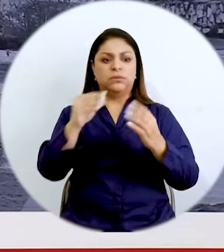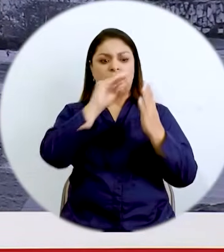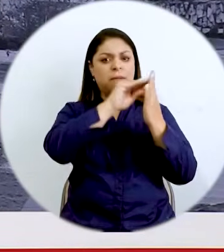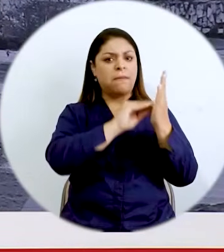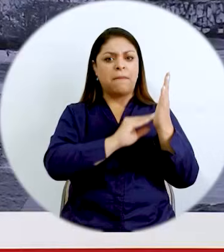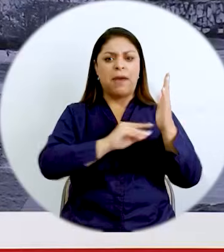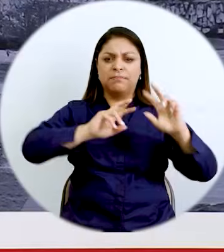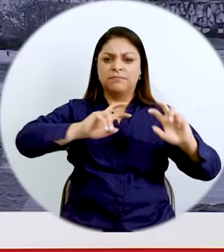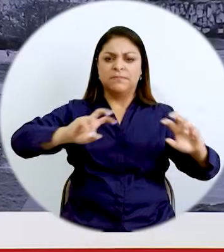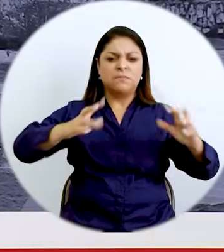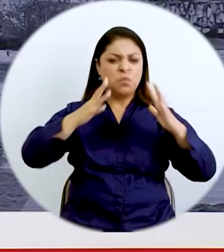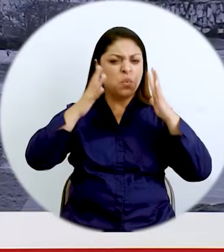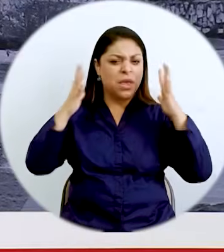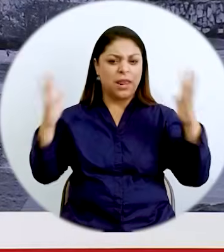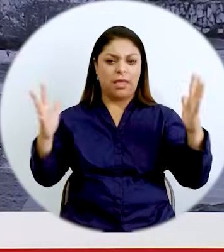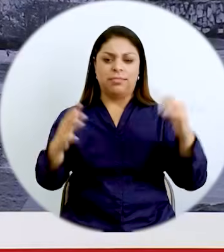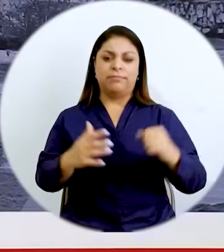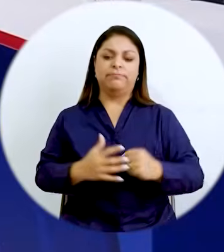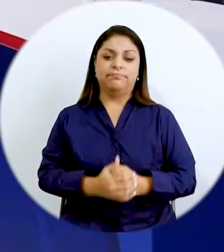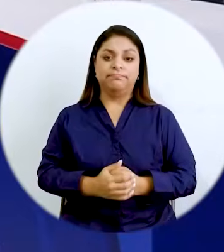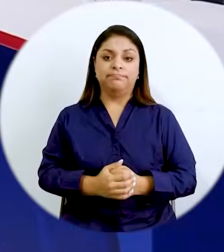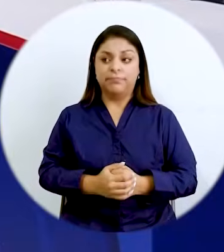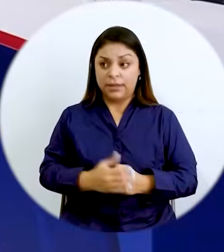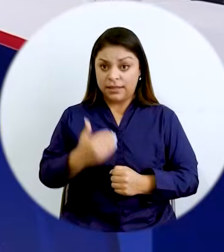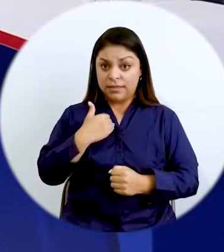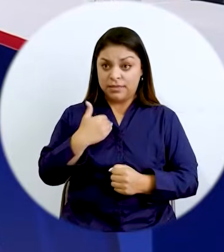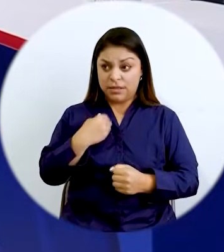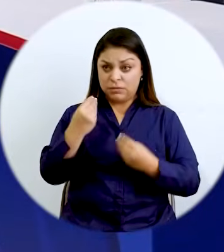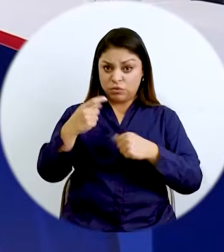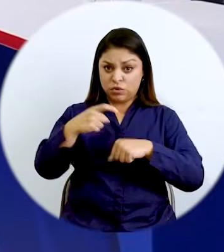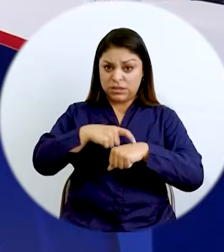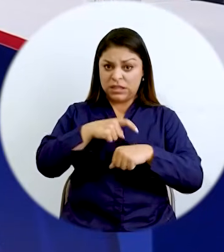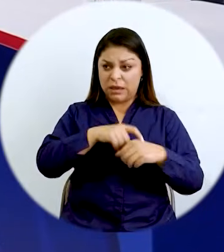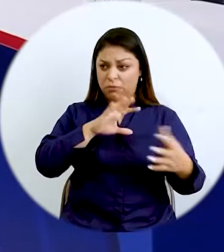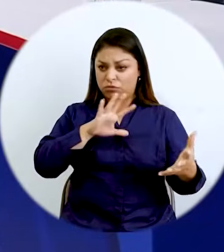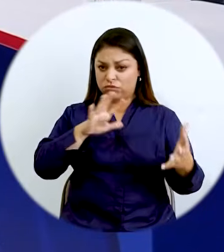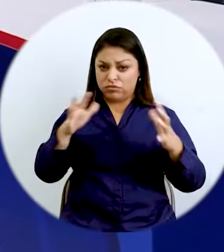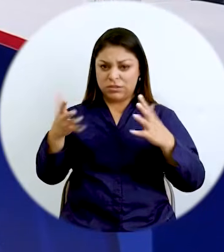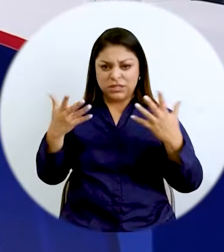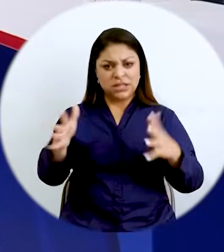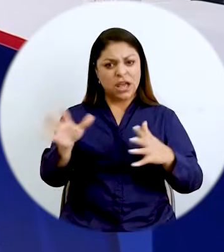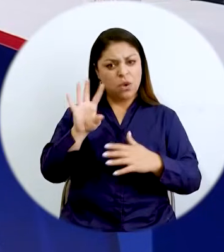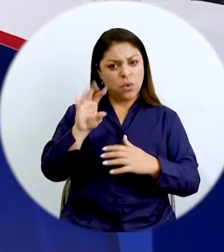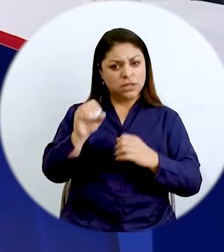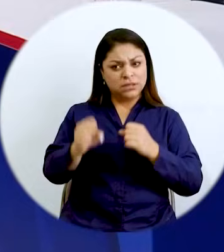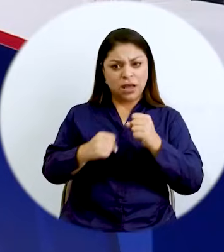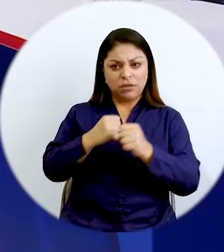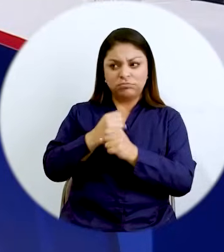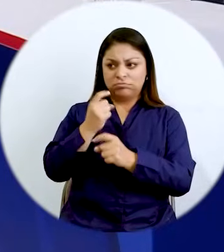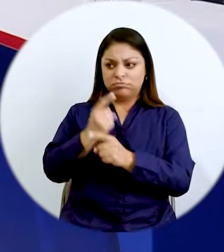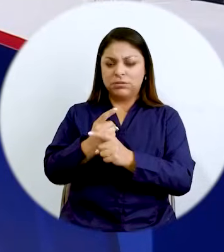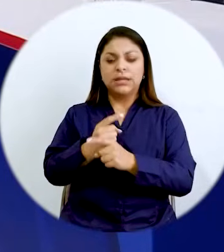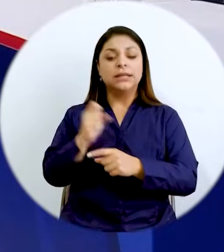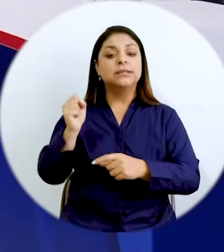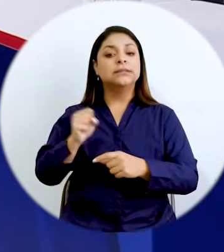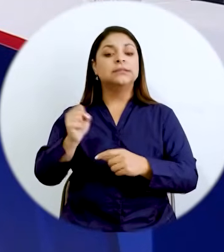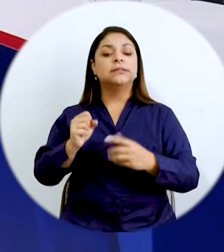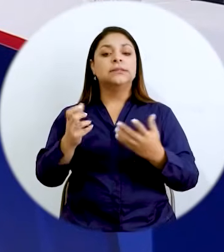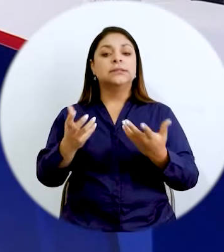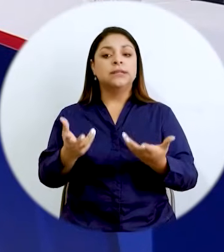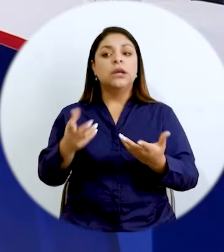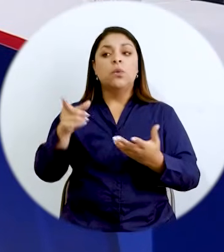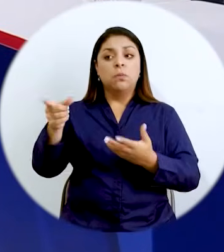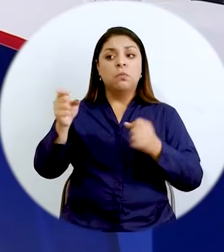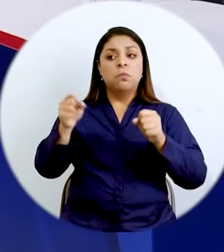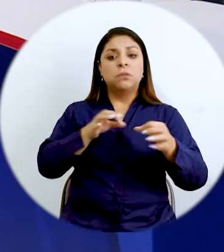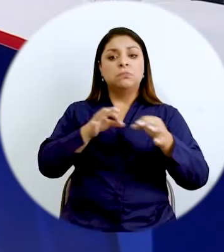masivos. Tiene bastante tiempo de evolución, ya son 40 años más o menos. ¿Cuáles han sido las diferentes